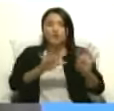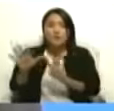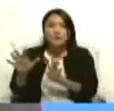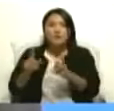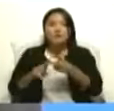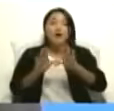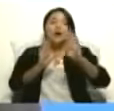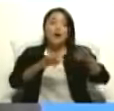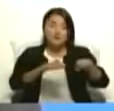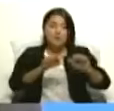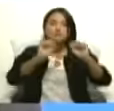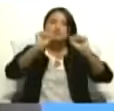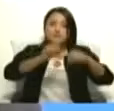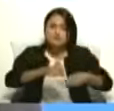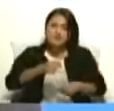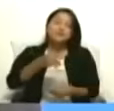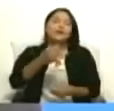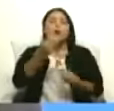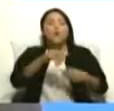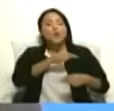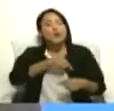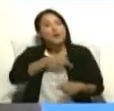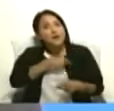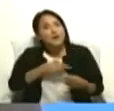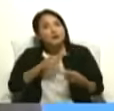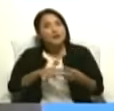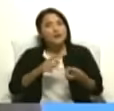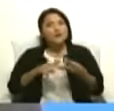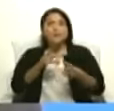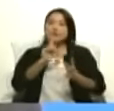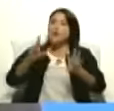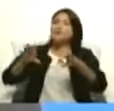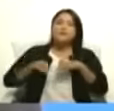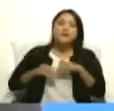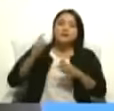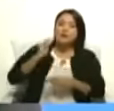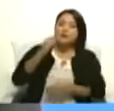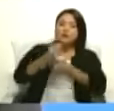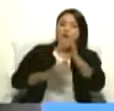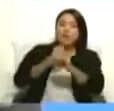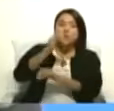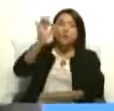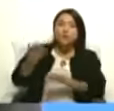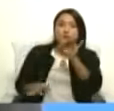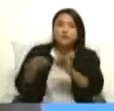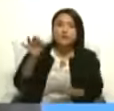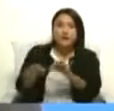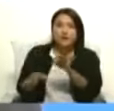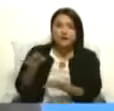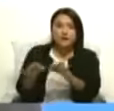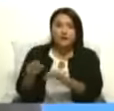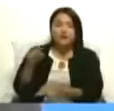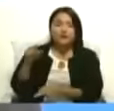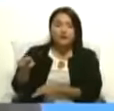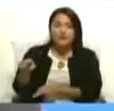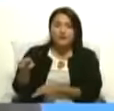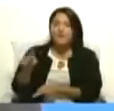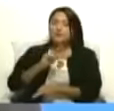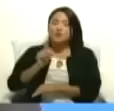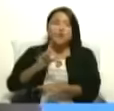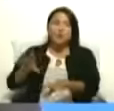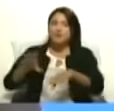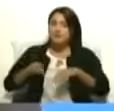de Ginebra rechaza la eh la acción de la Corte Internacional de